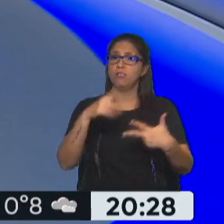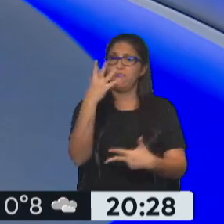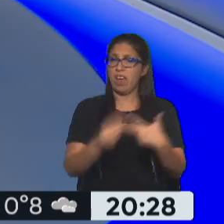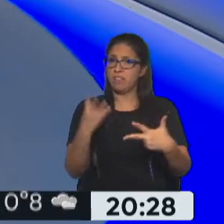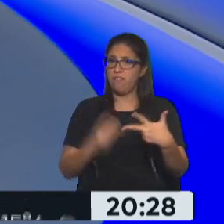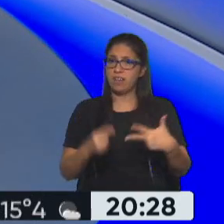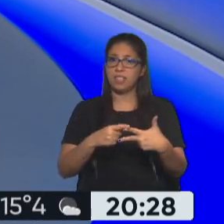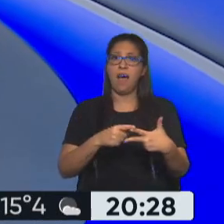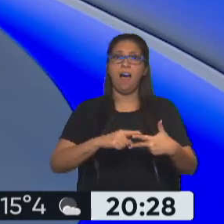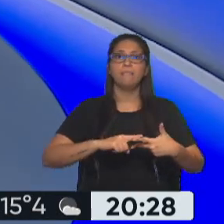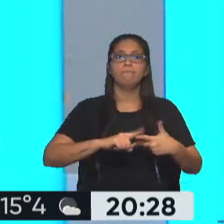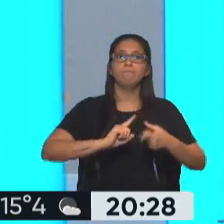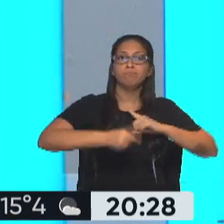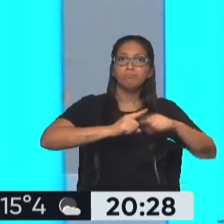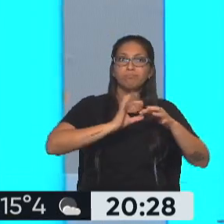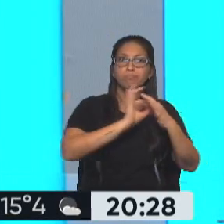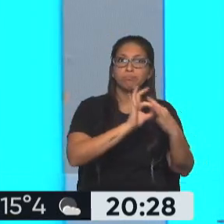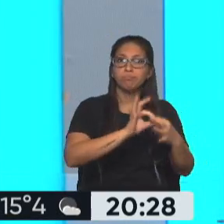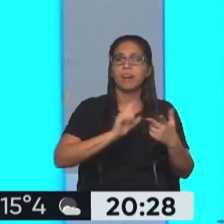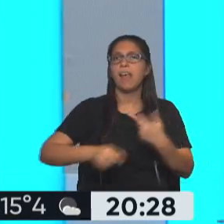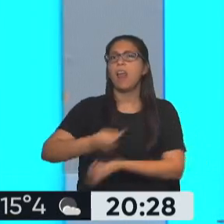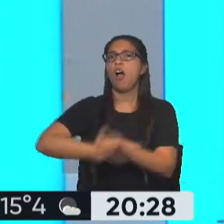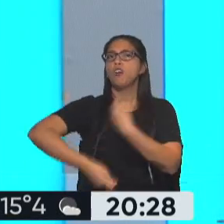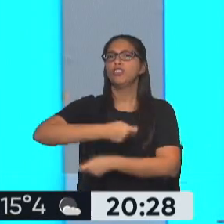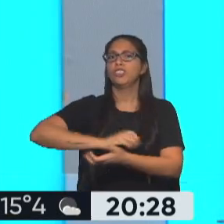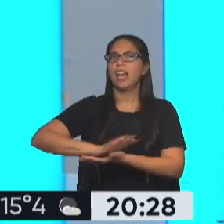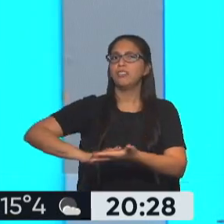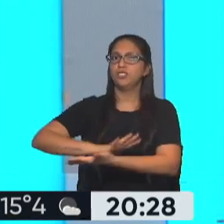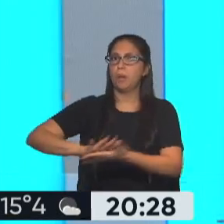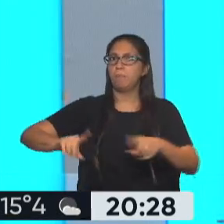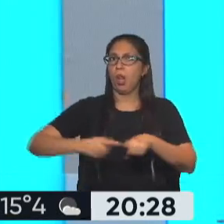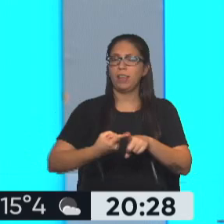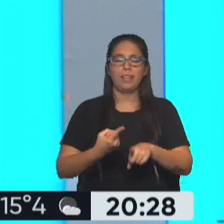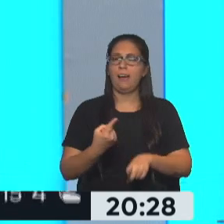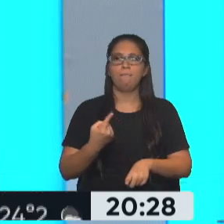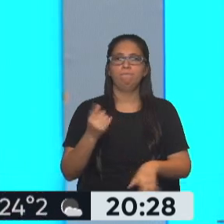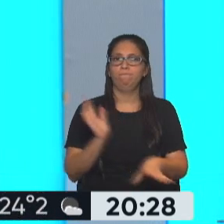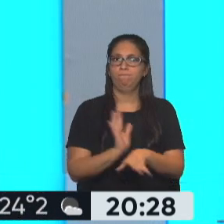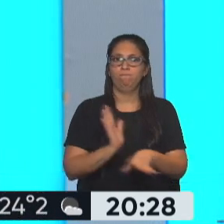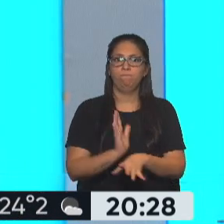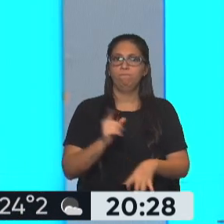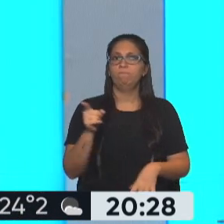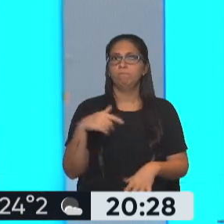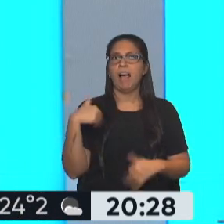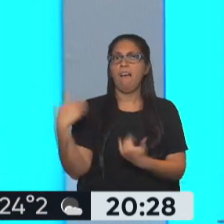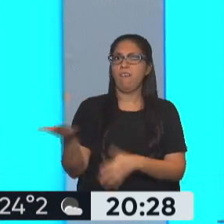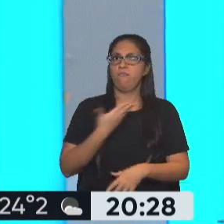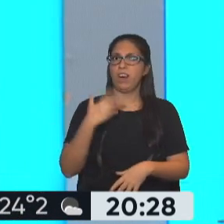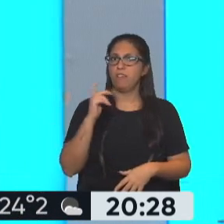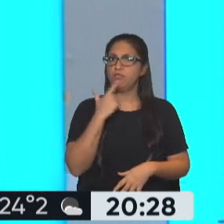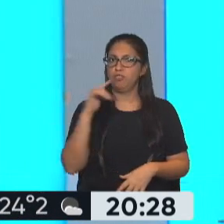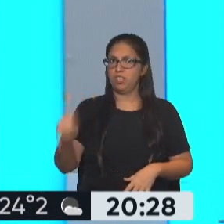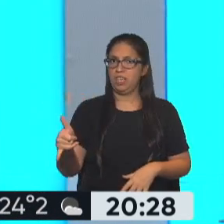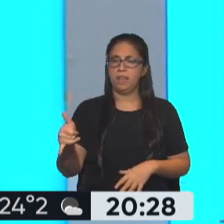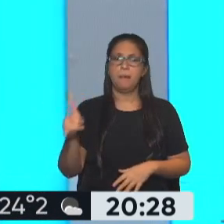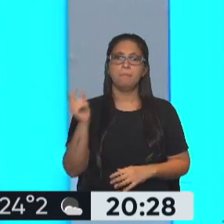articulación y la negociación política, que hoy con cierto pragmatismo creo que queda del lado de Guillermo Francos, y también en lo que